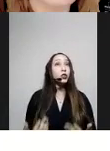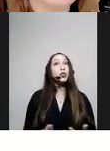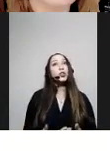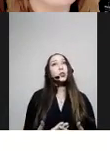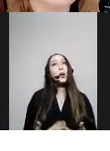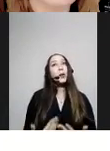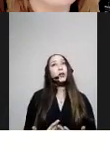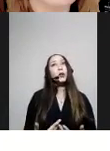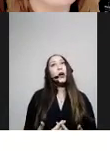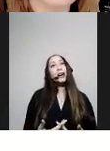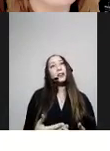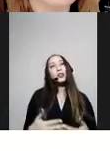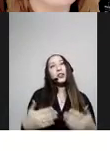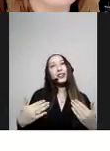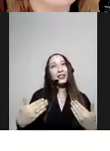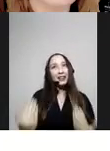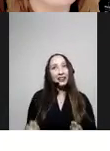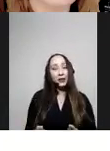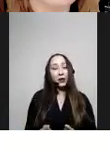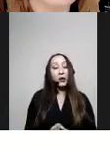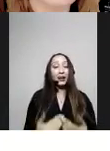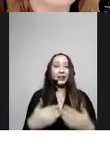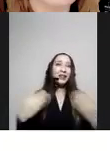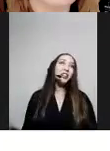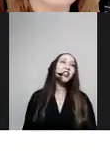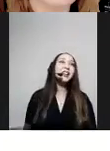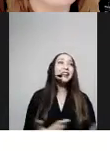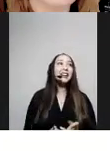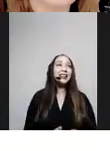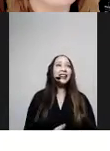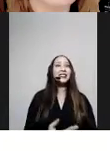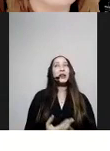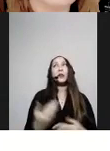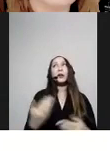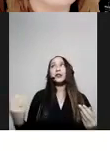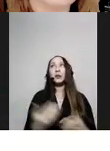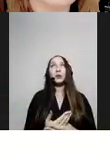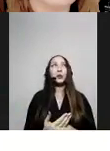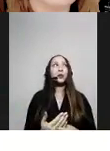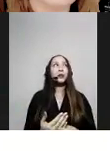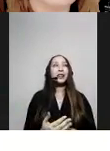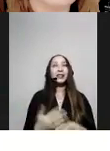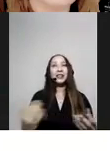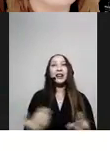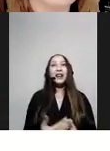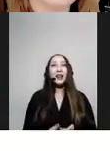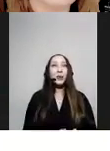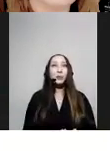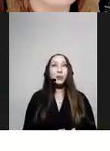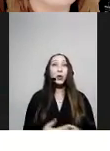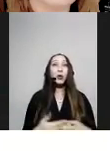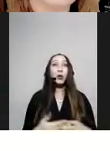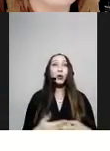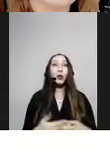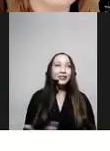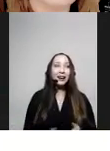muchos de nosotros somos expuestos a situaciones de estrés en el trabajo que tal vez no tienen este desenlace. Digamos que nuestra cultura latina es un